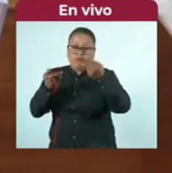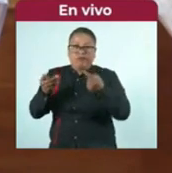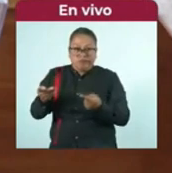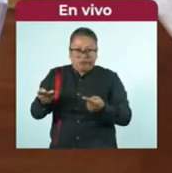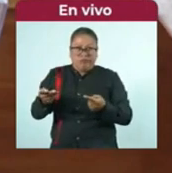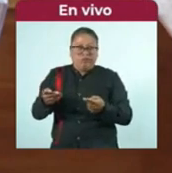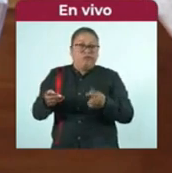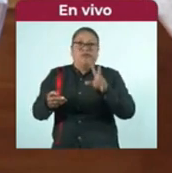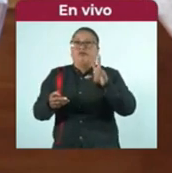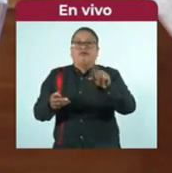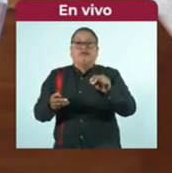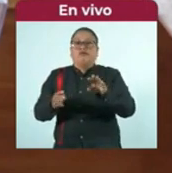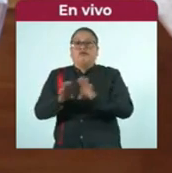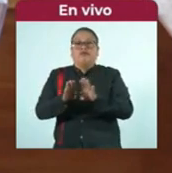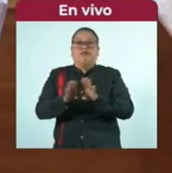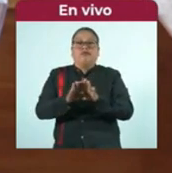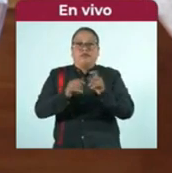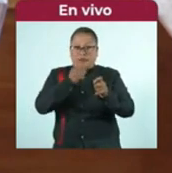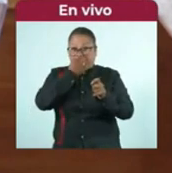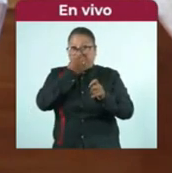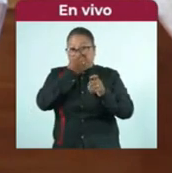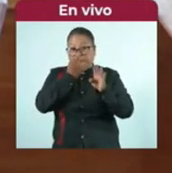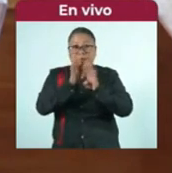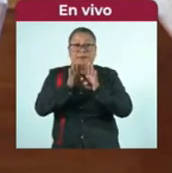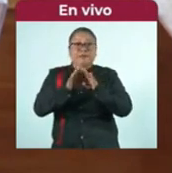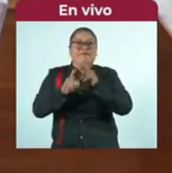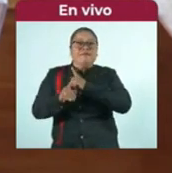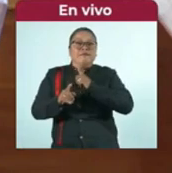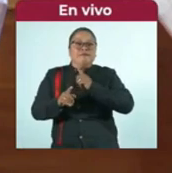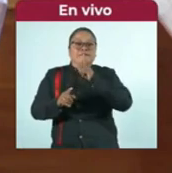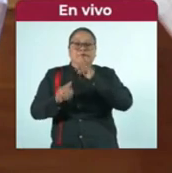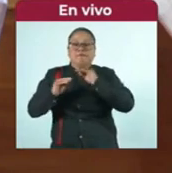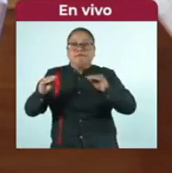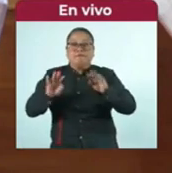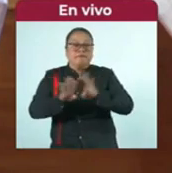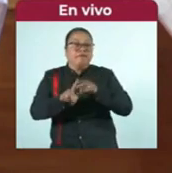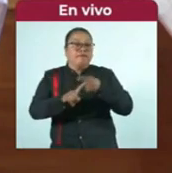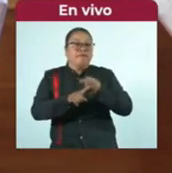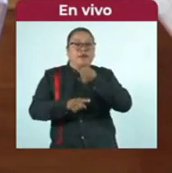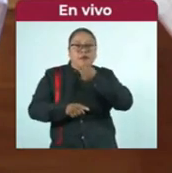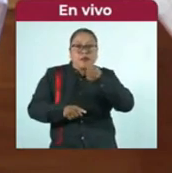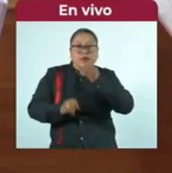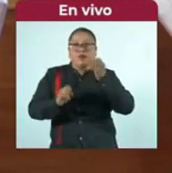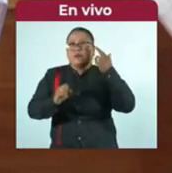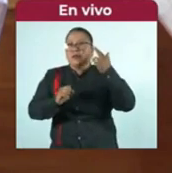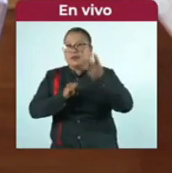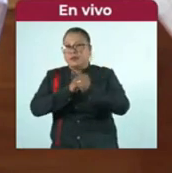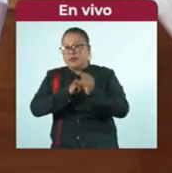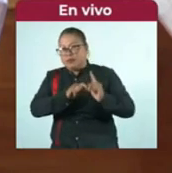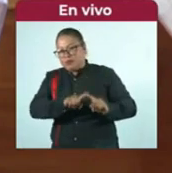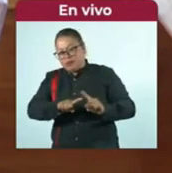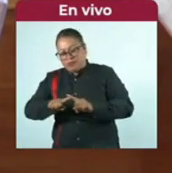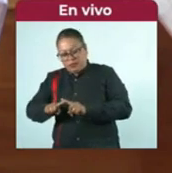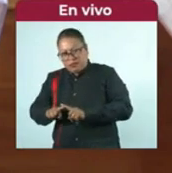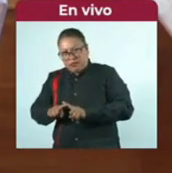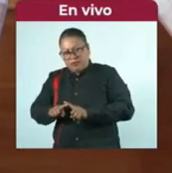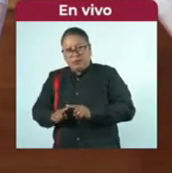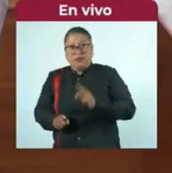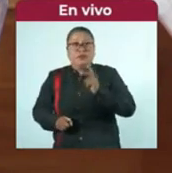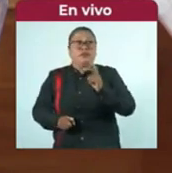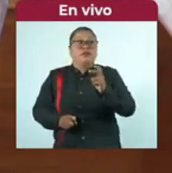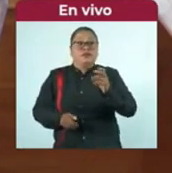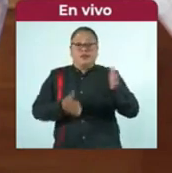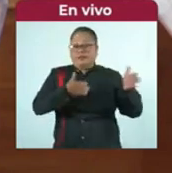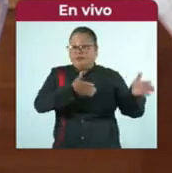no con el anatema de la privación de la libertad algún periodista, algún medio de comunicación. Entonces, se